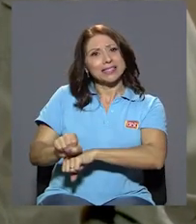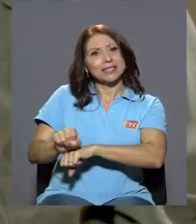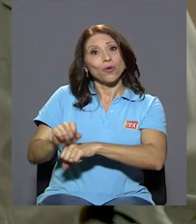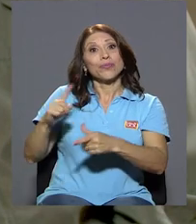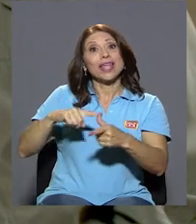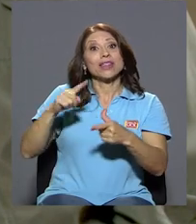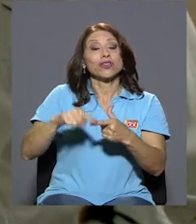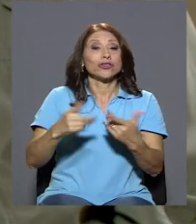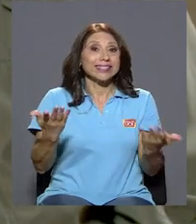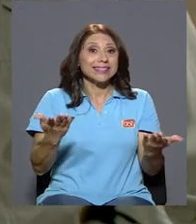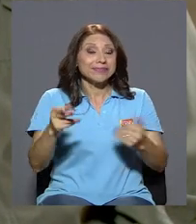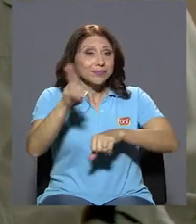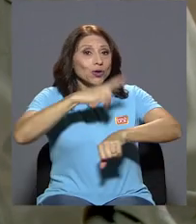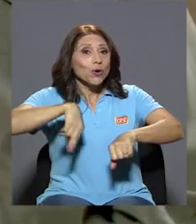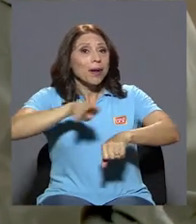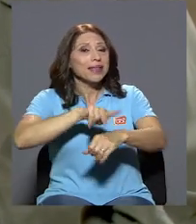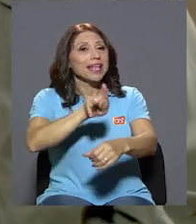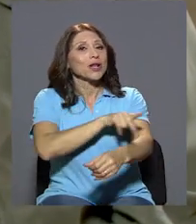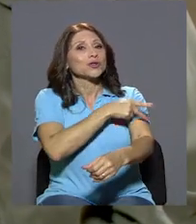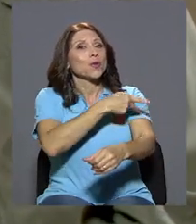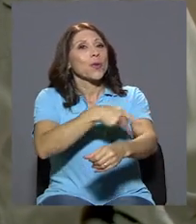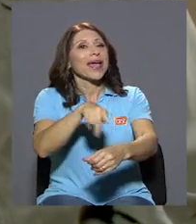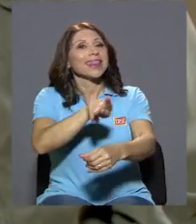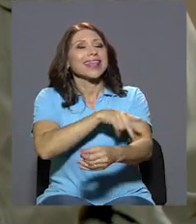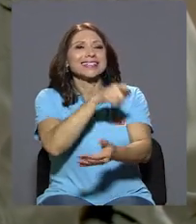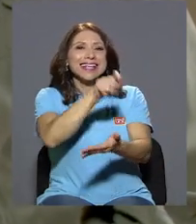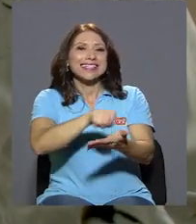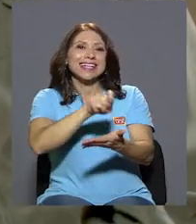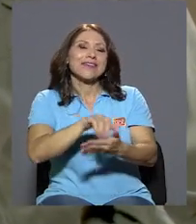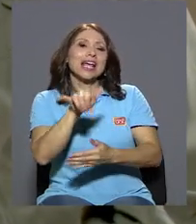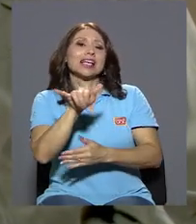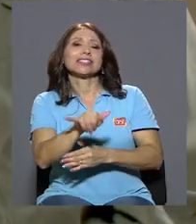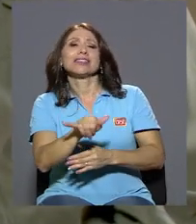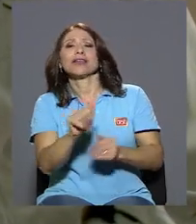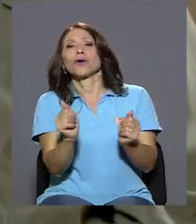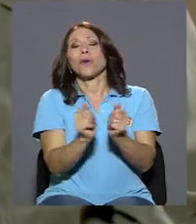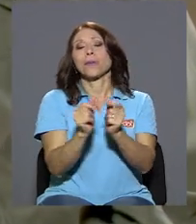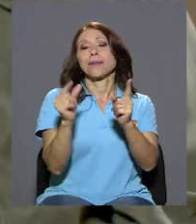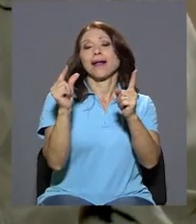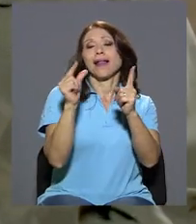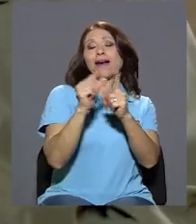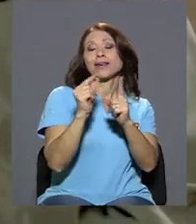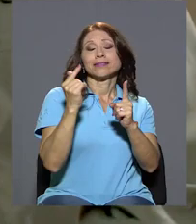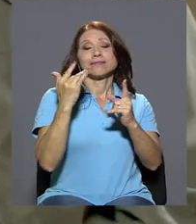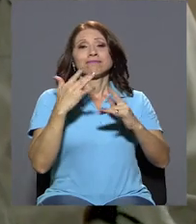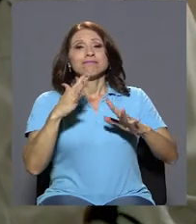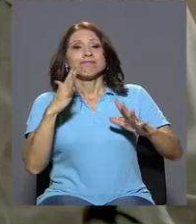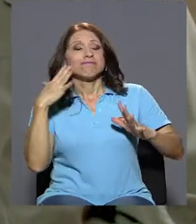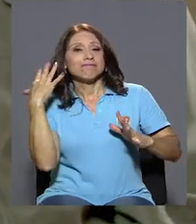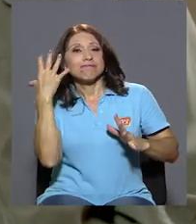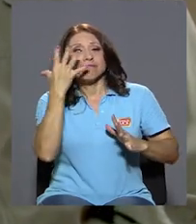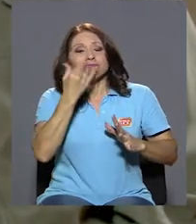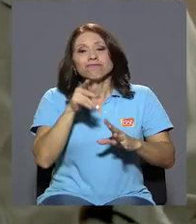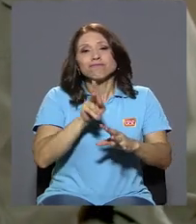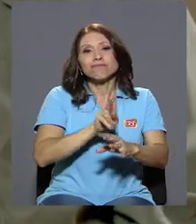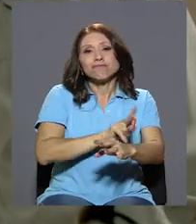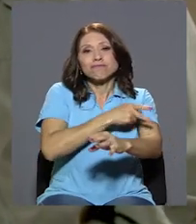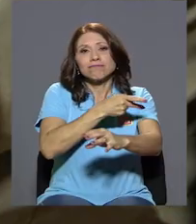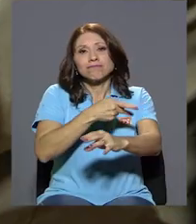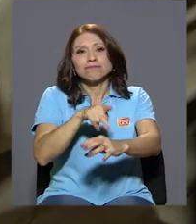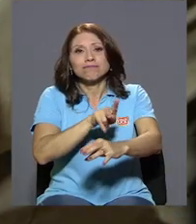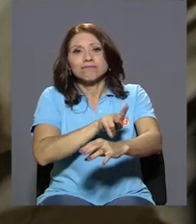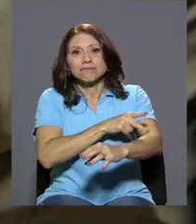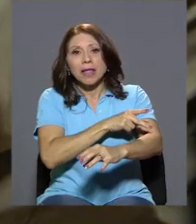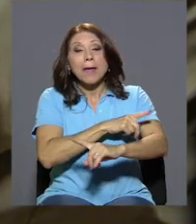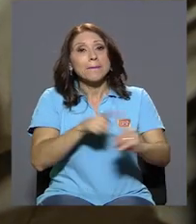los poetas normalmente escriben así me da muy floreado pero recuerdo